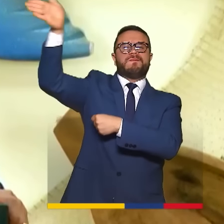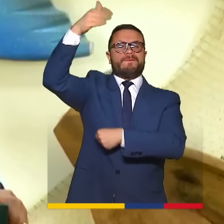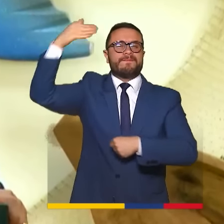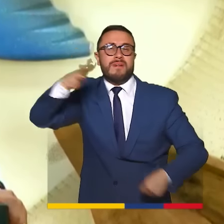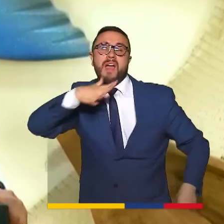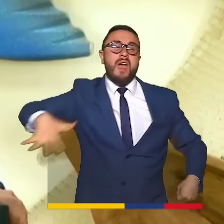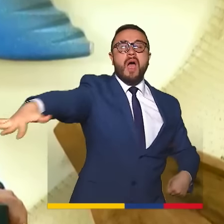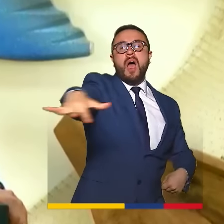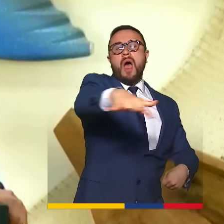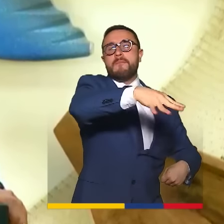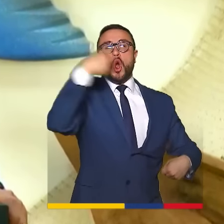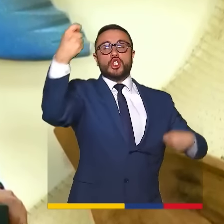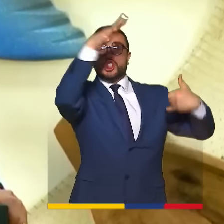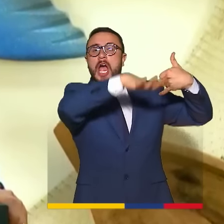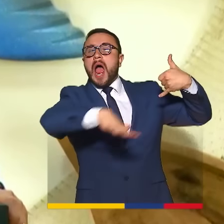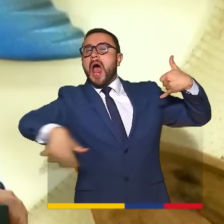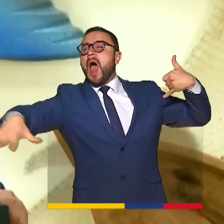los llanos,